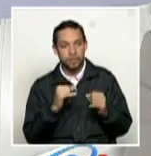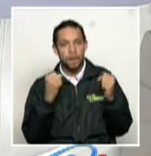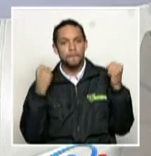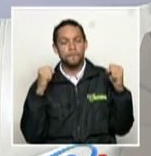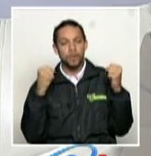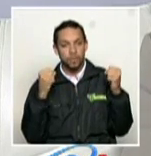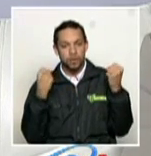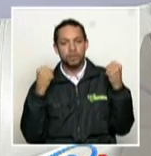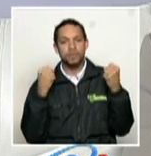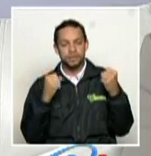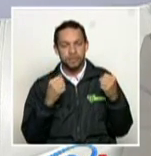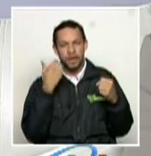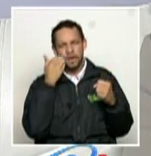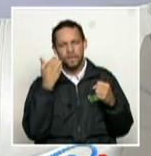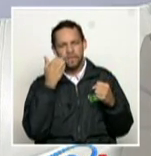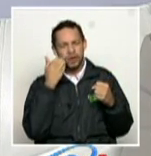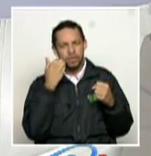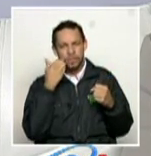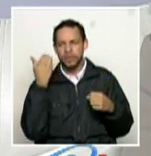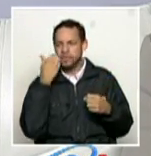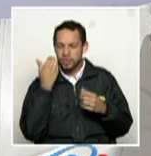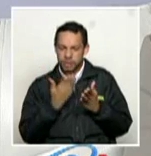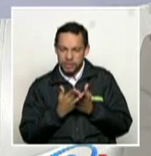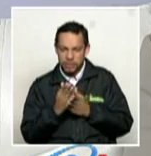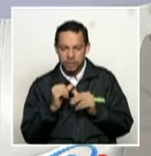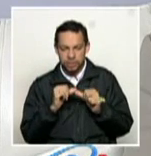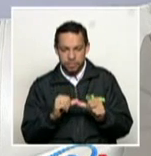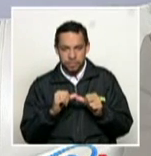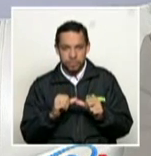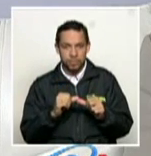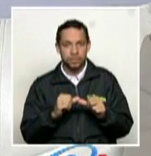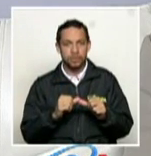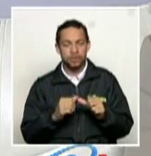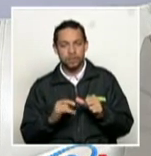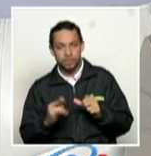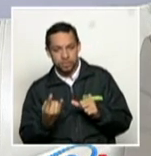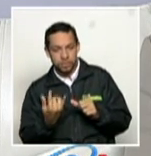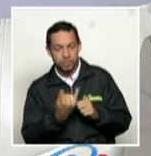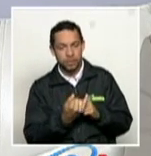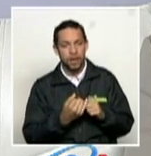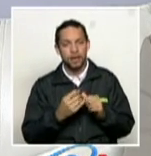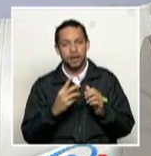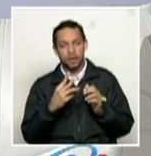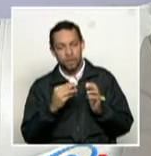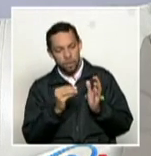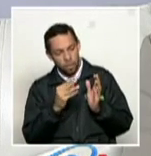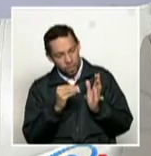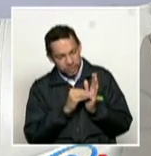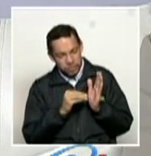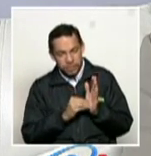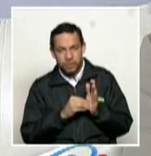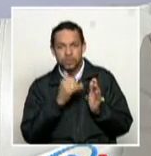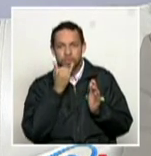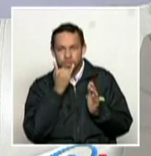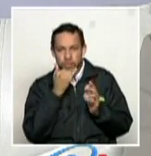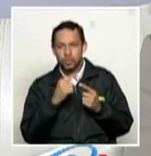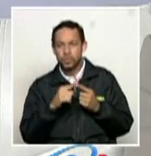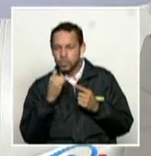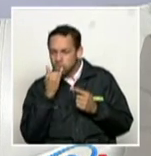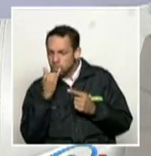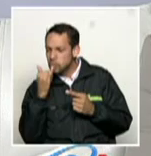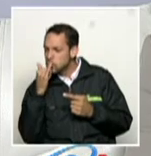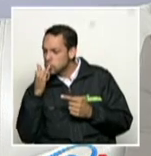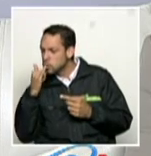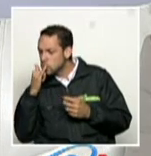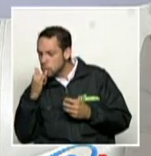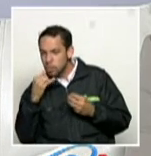me mantengo muy enferma. Yo no duermo porque me levanto para el baño 4 o 5 veces en la noche y me lo paso así a toda hora